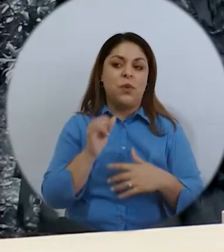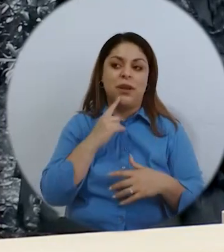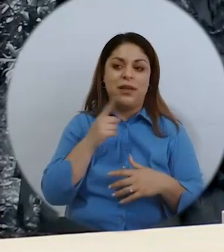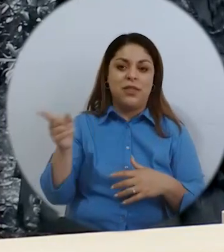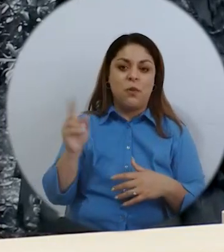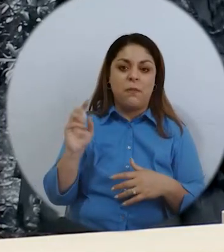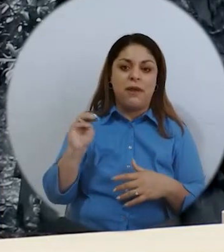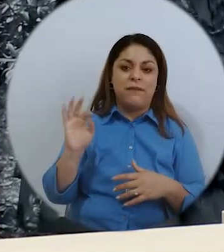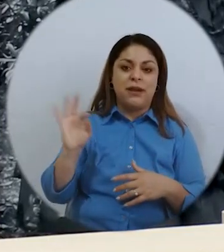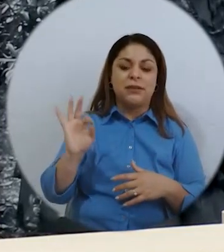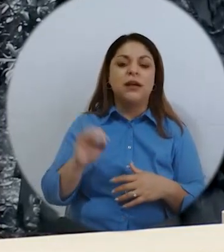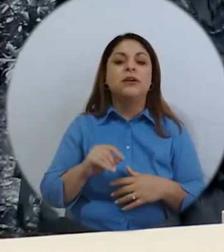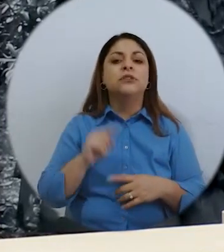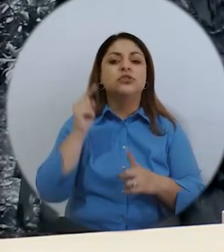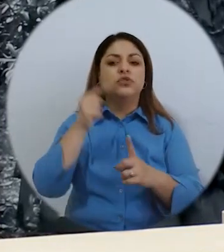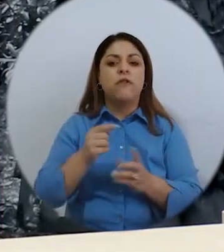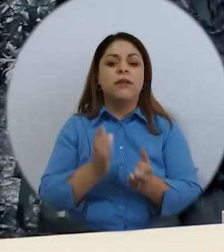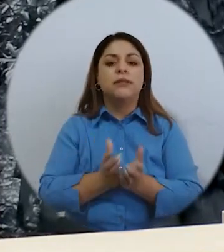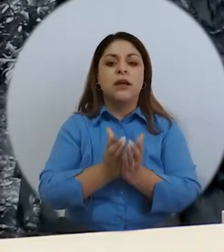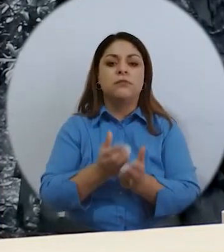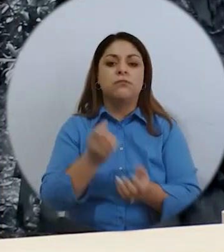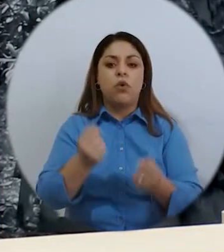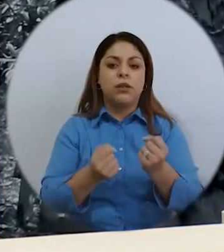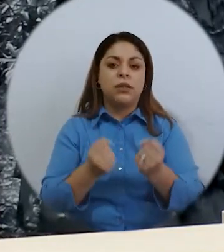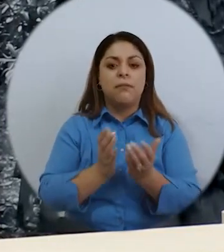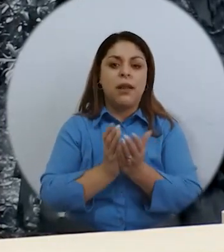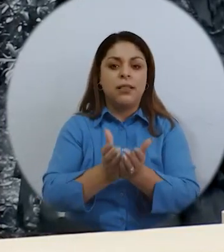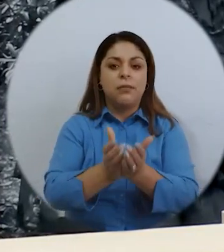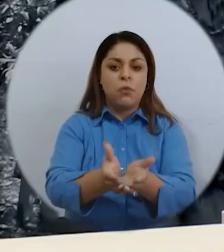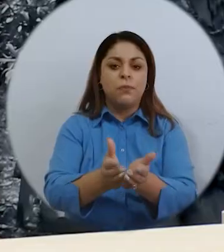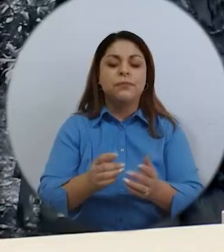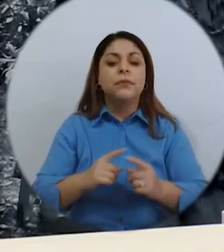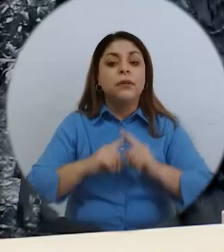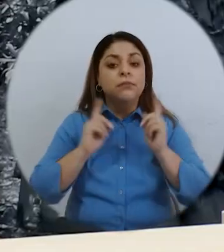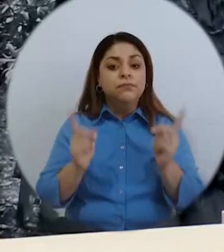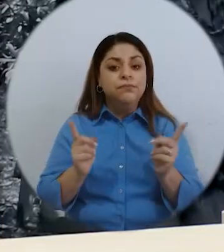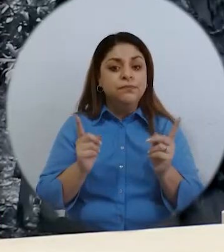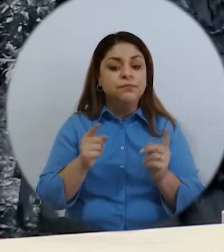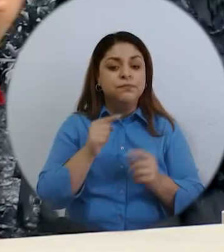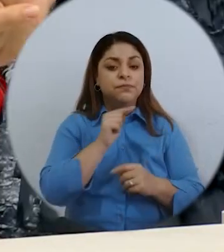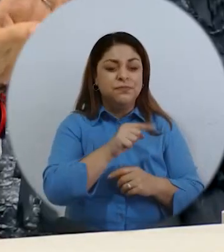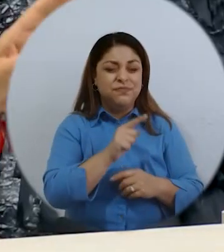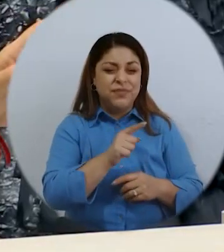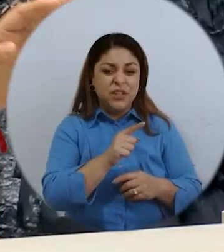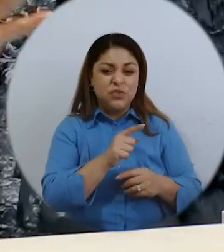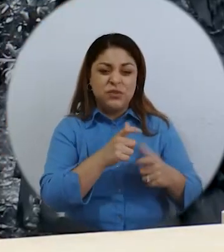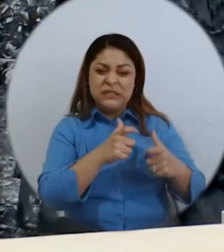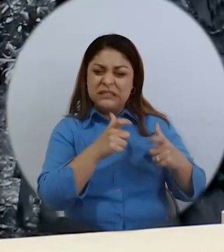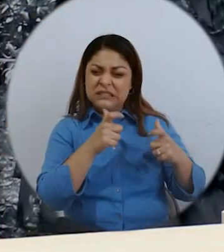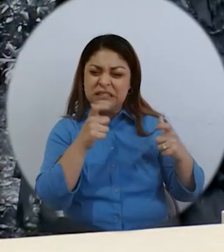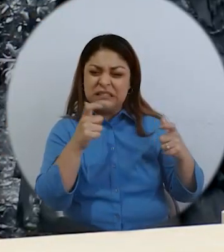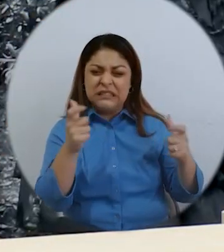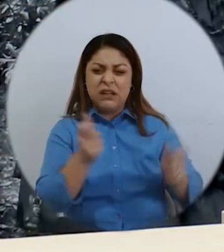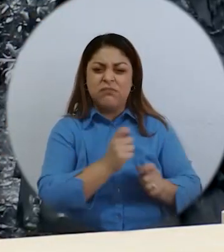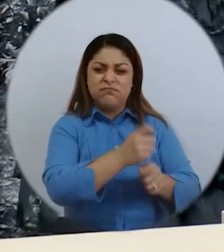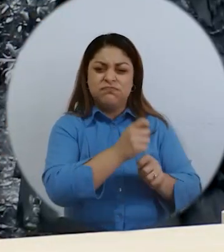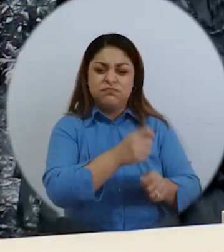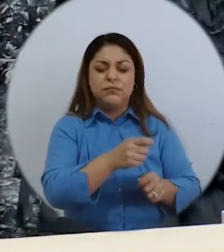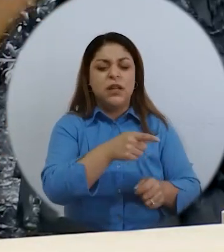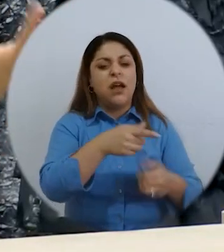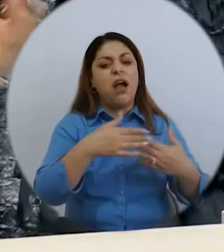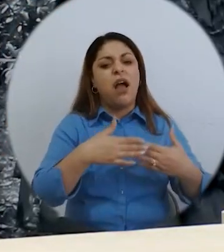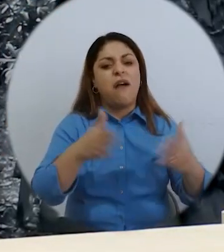lo estaba mencionando María Fernanda con el tema del transporte marítimo, pero abre el espacio para el desarrollo de